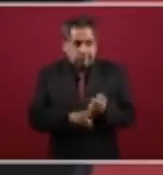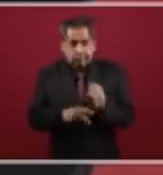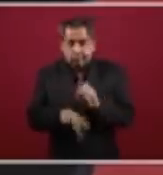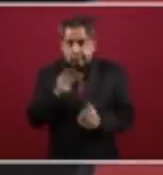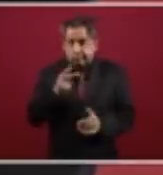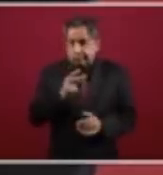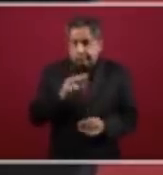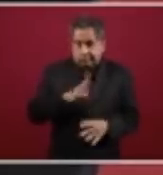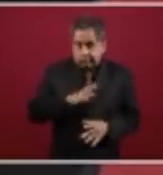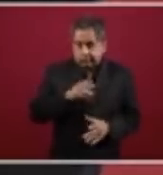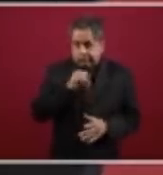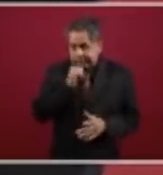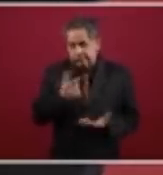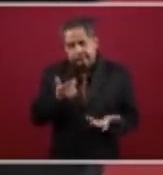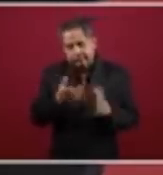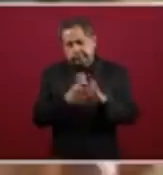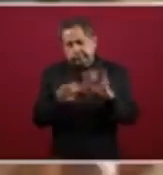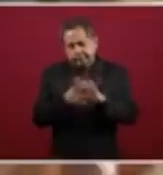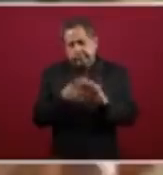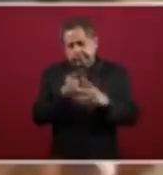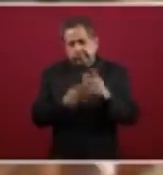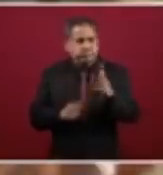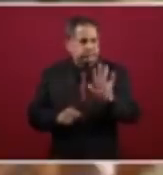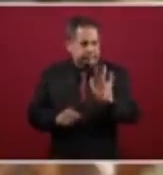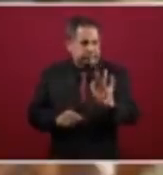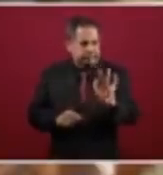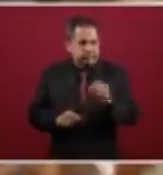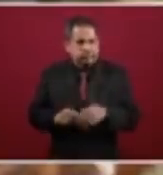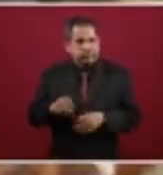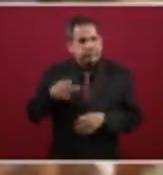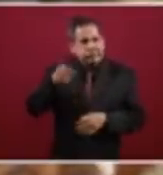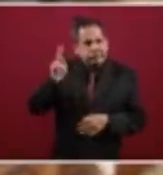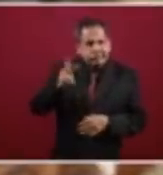causas que se han expuesto? Pero en la Ciudad de México,